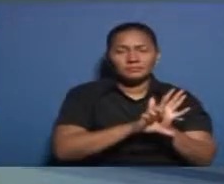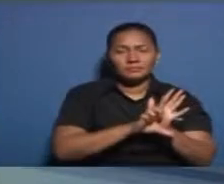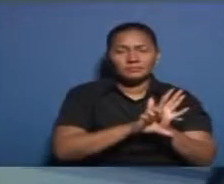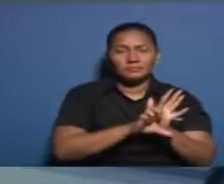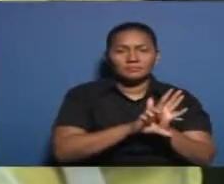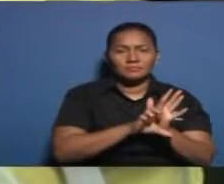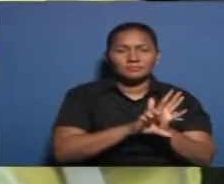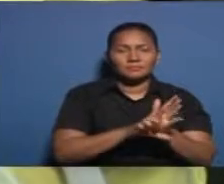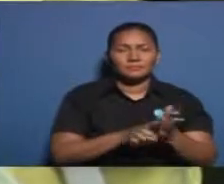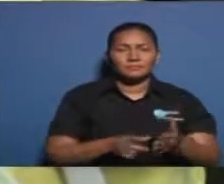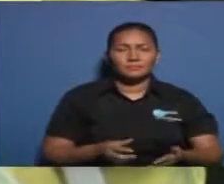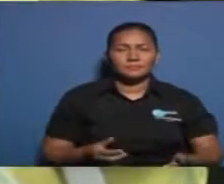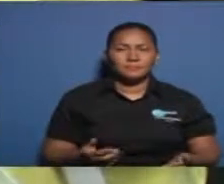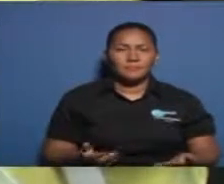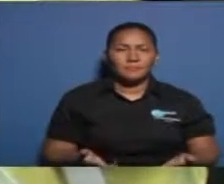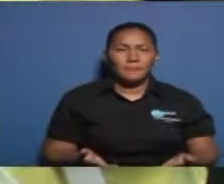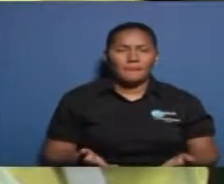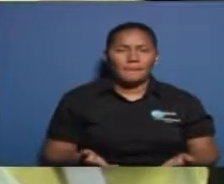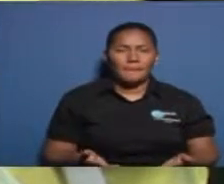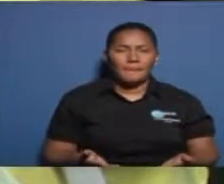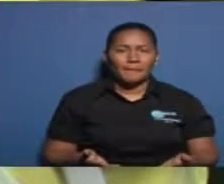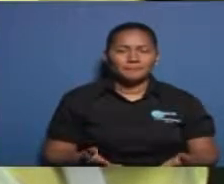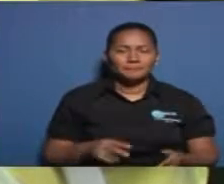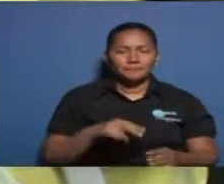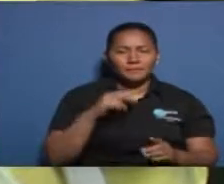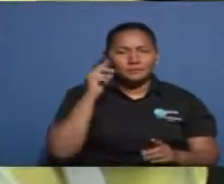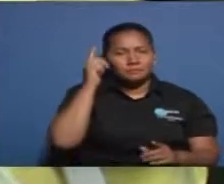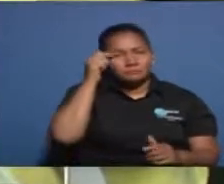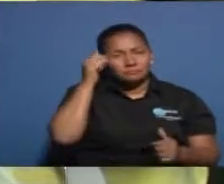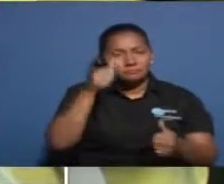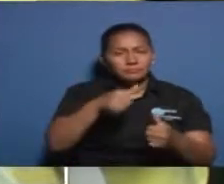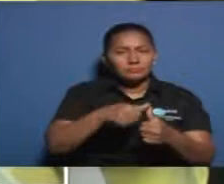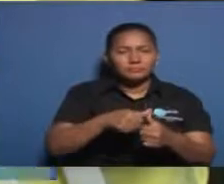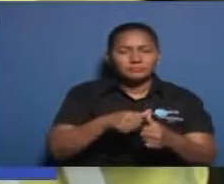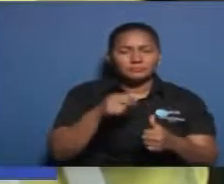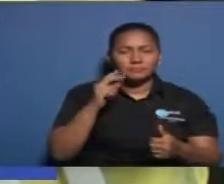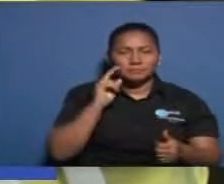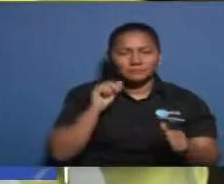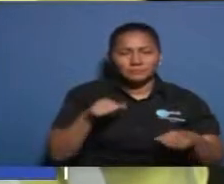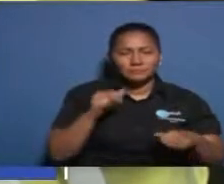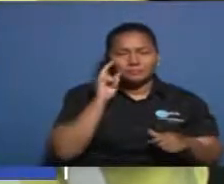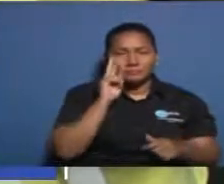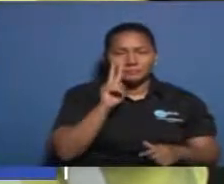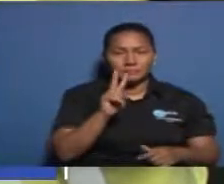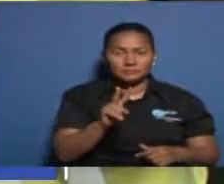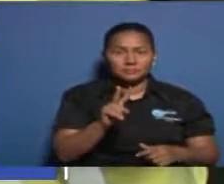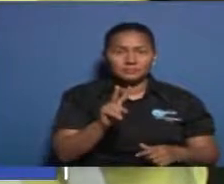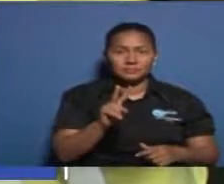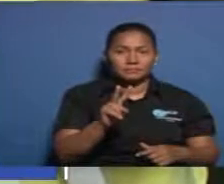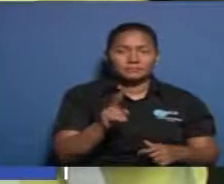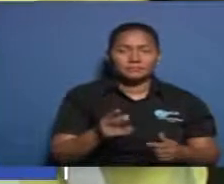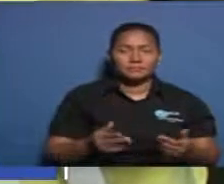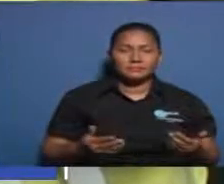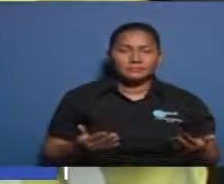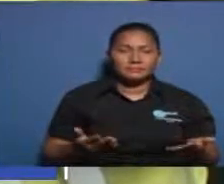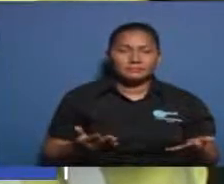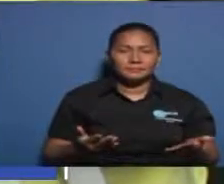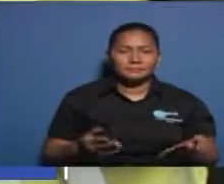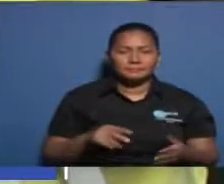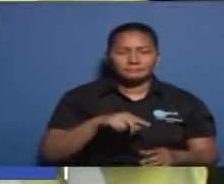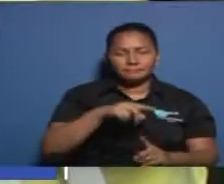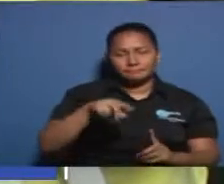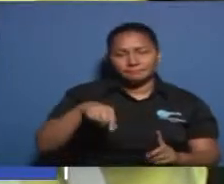en el momento de irnos a un corte recuerda que pueden sintonizar oa través de nuestras redes sociales en facebook como de las universidad beauty le instalan como arroba de las oficial ya